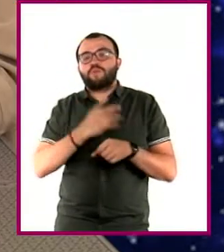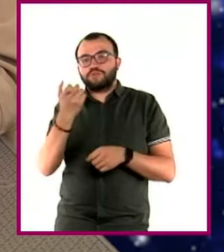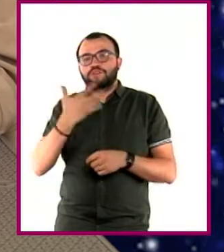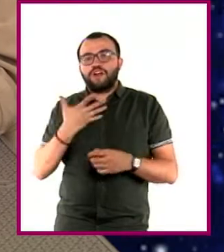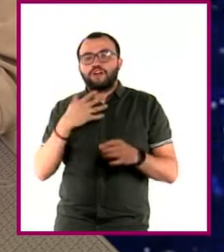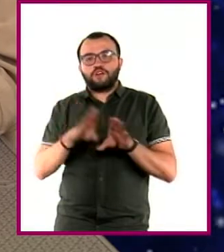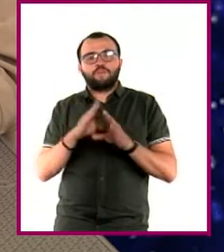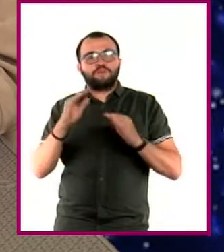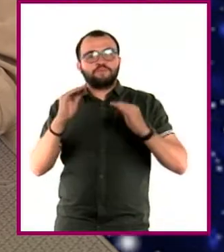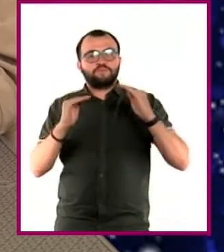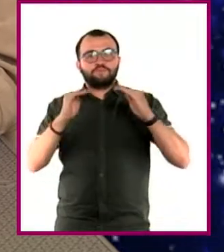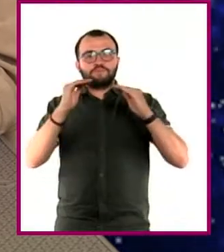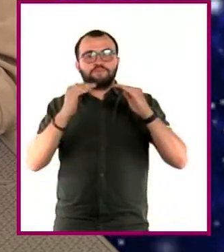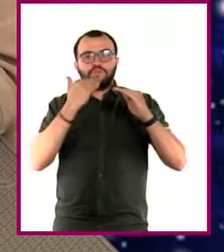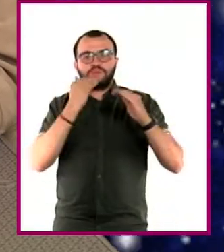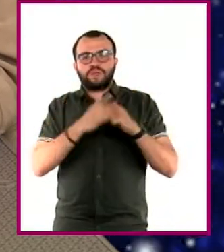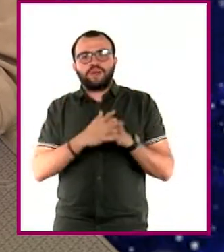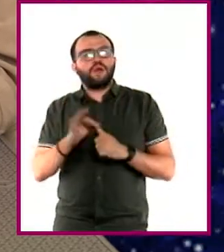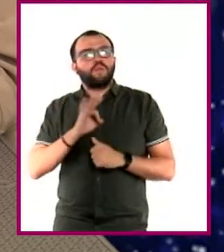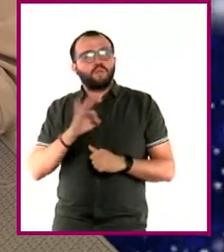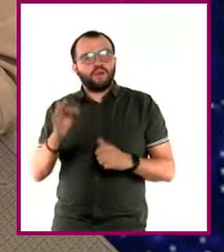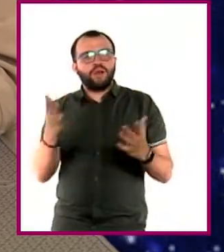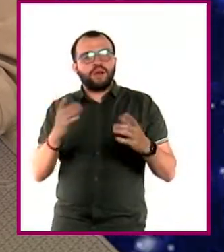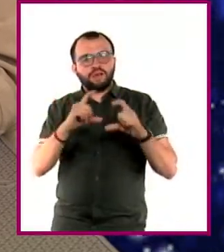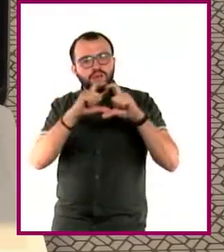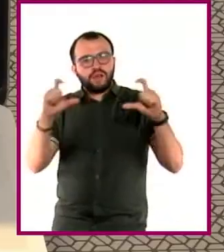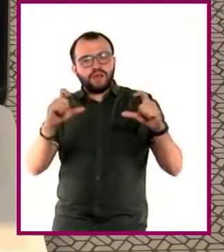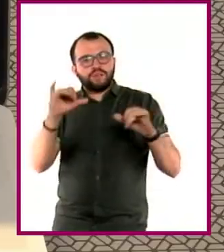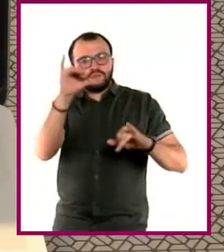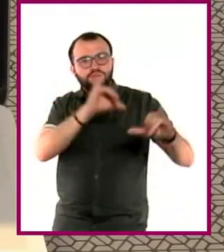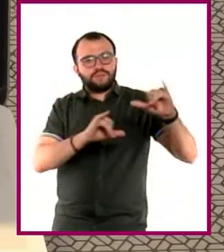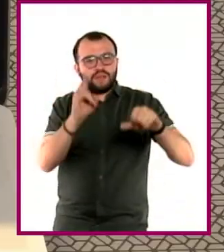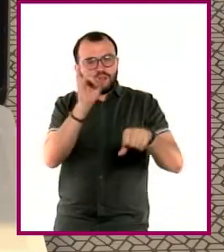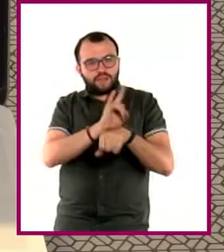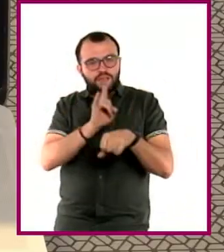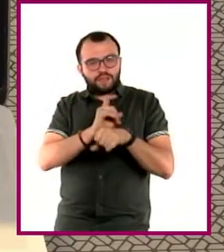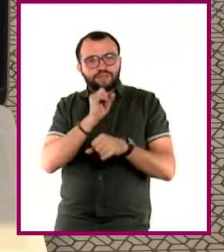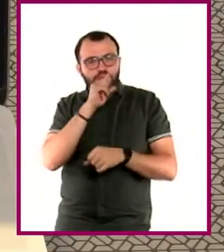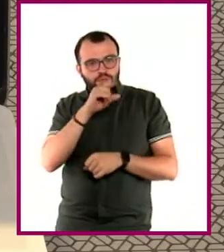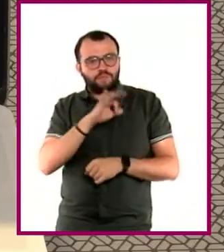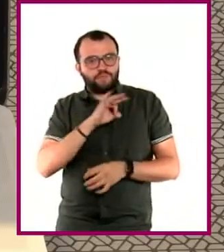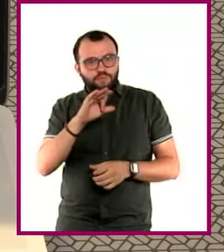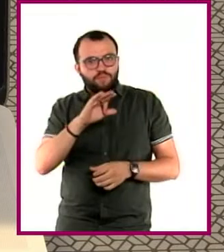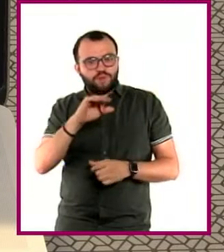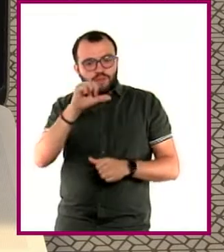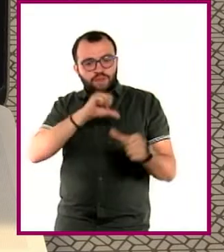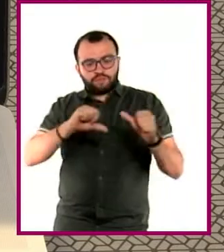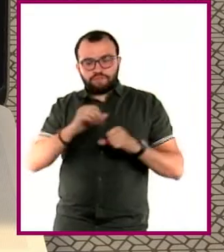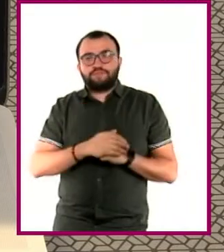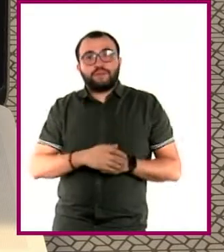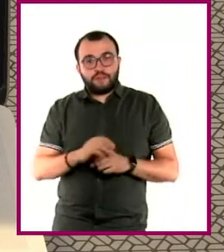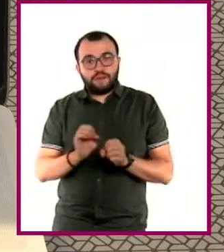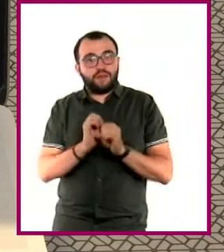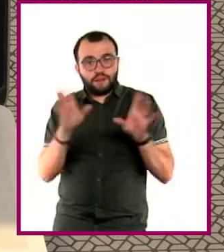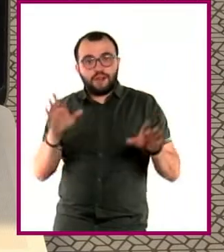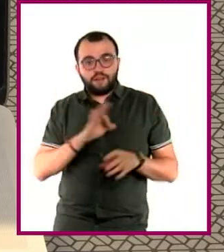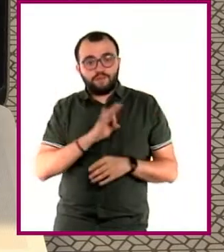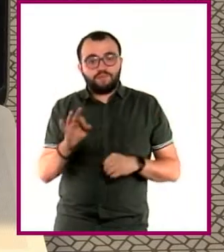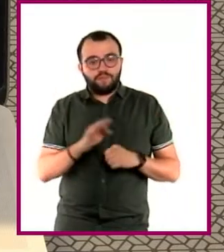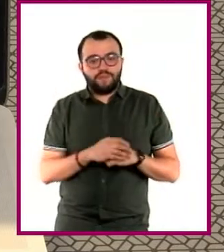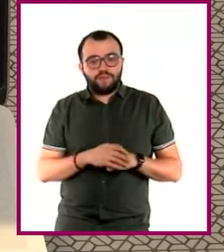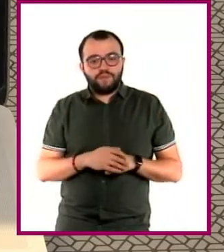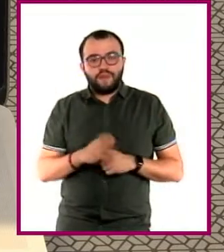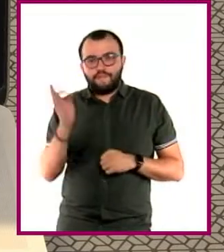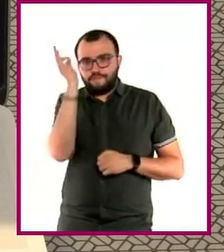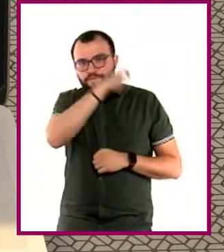estables. ¿Es posible crear elementos de forma artificial? Sí, de hecho, es posible crear elementos de forma